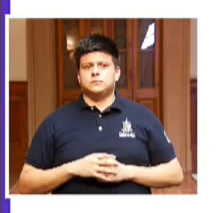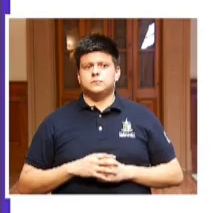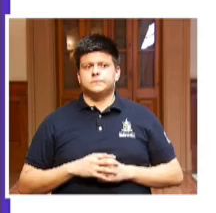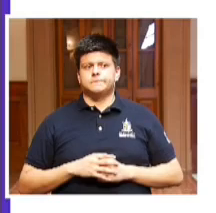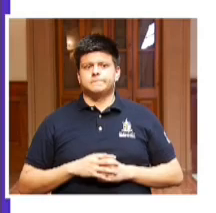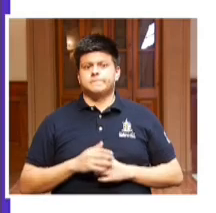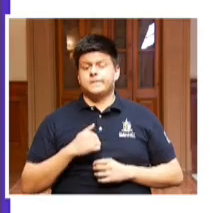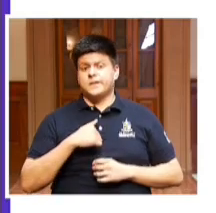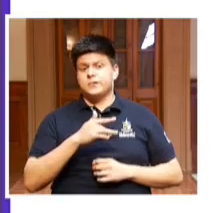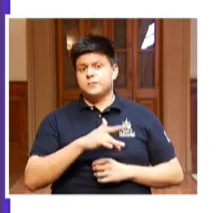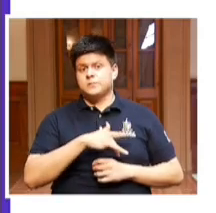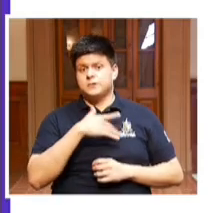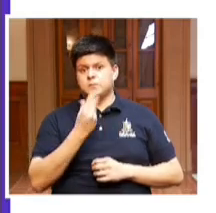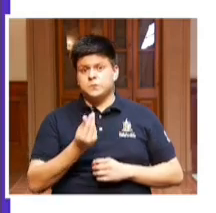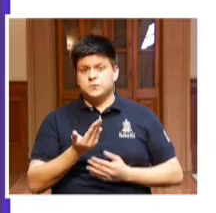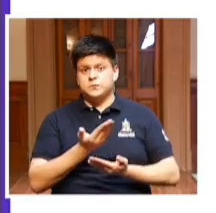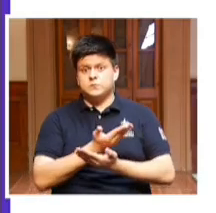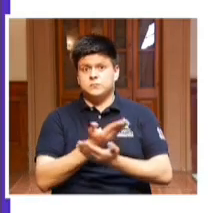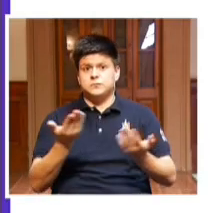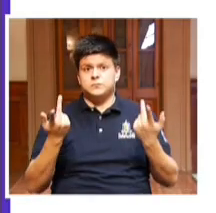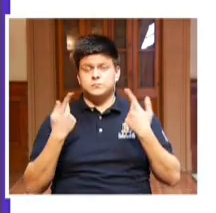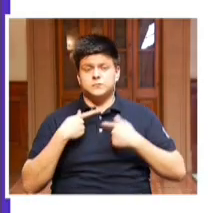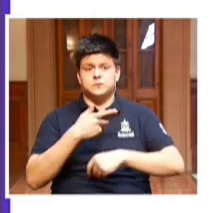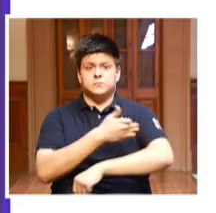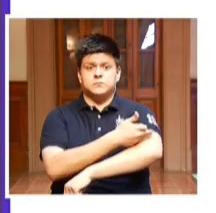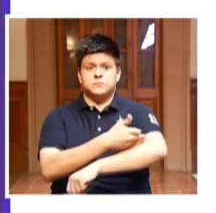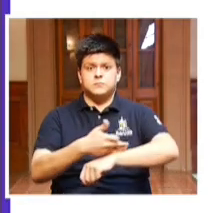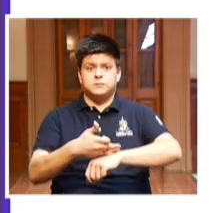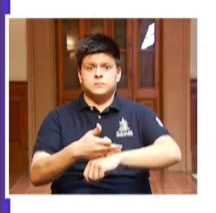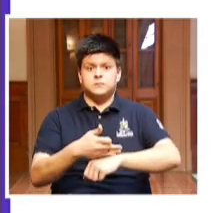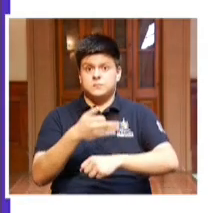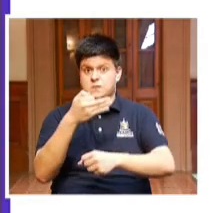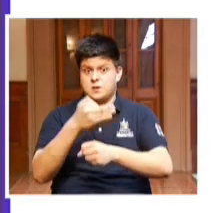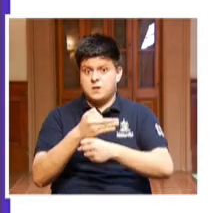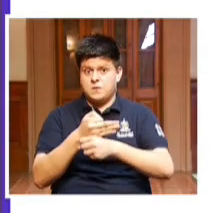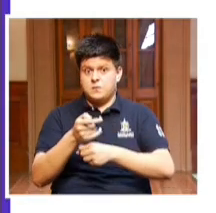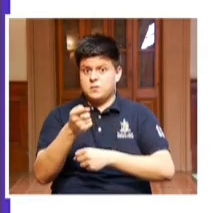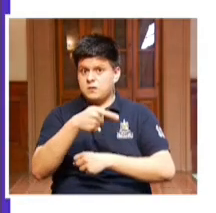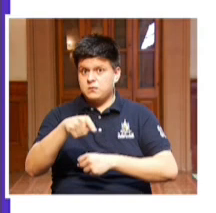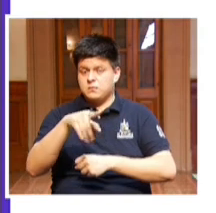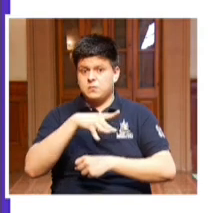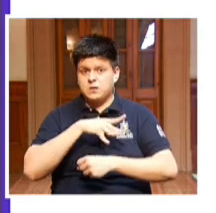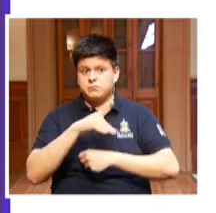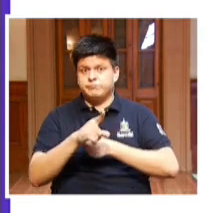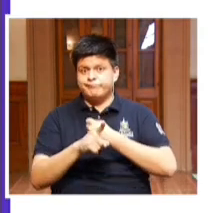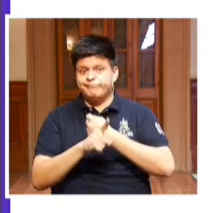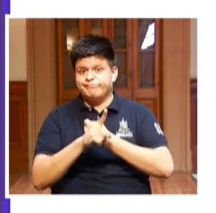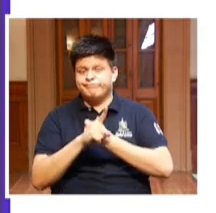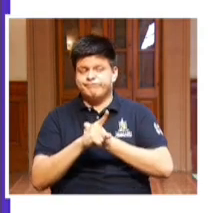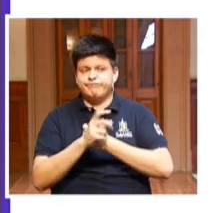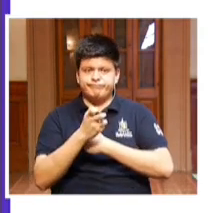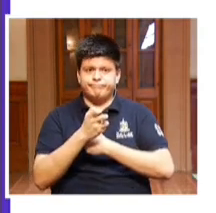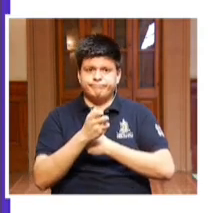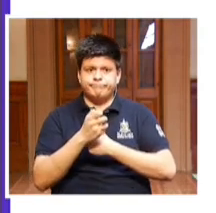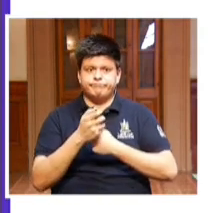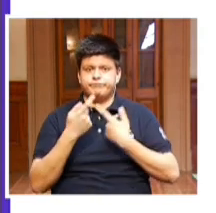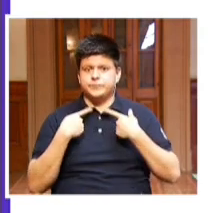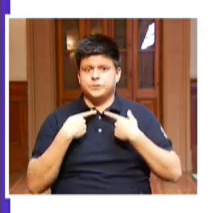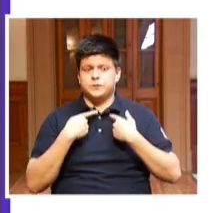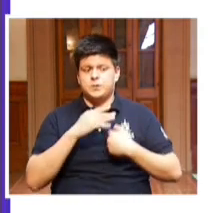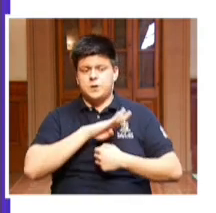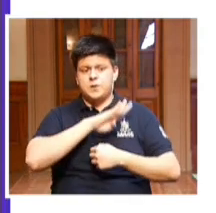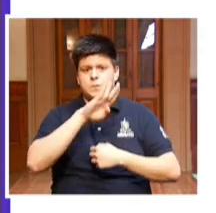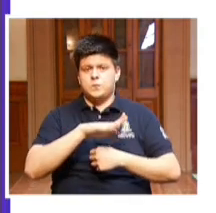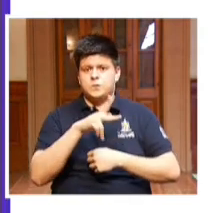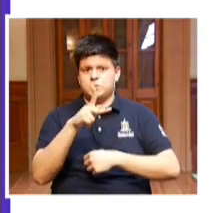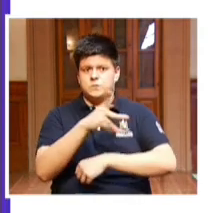Mi más sentido pésame para todas las familias que en este momento están atravesando por esta pérdida, que para la